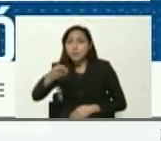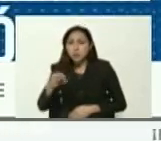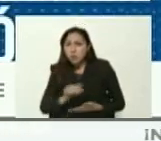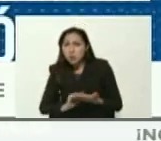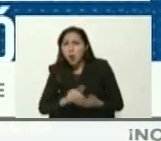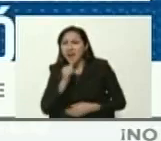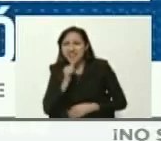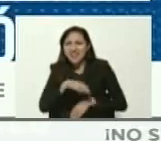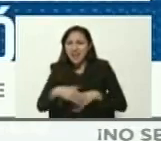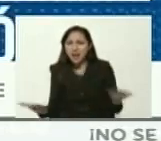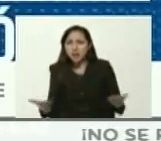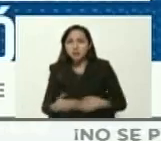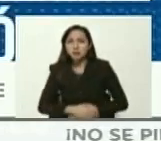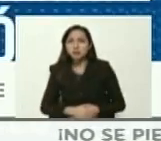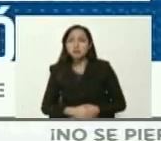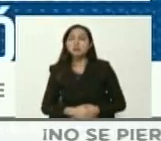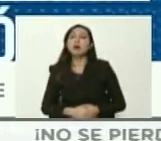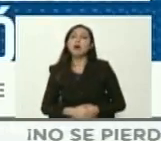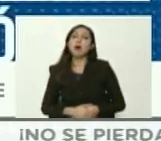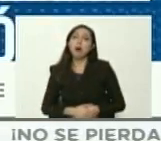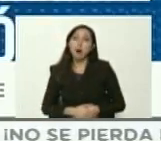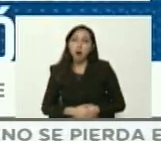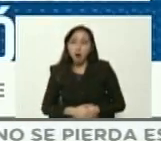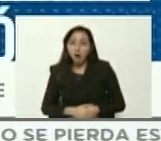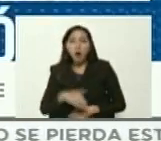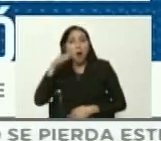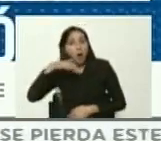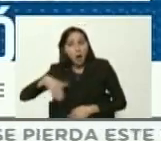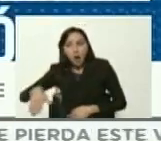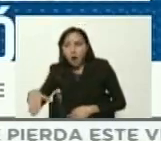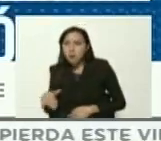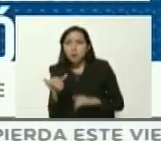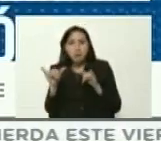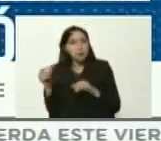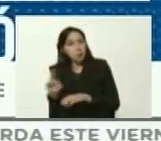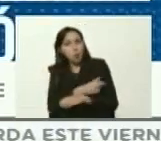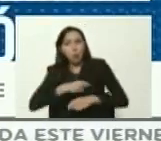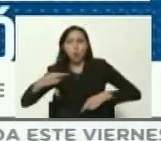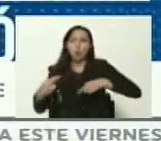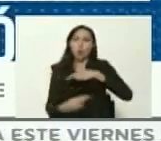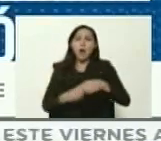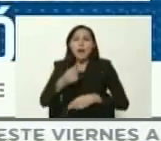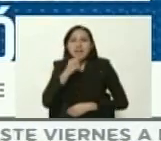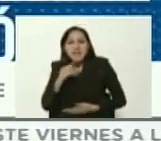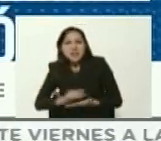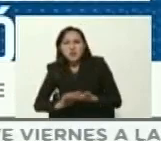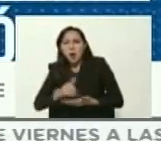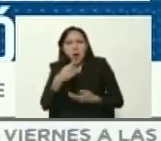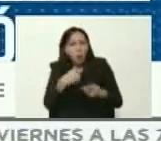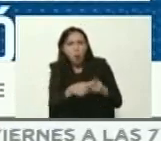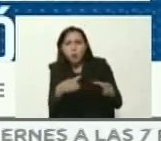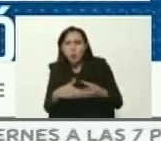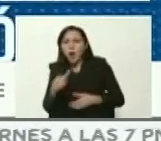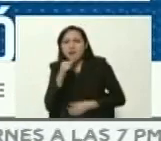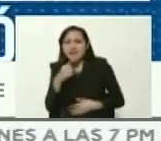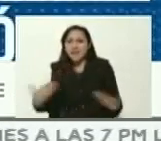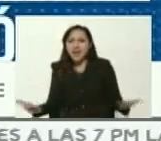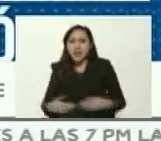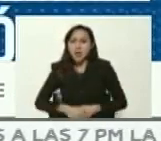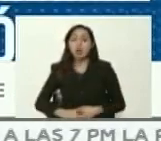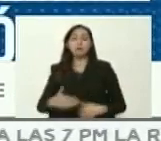¿quién lo va a resolver? Si no lo resuelve el Poder Popular con su gobierno revolucionario, ¿quién lo va a resolver? Es